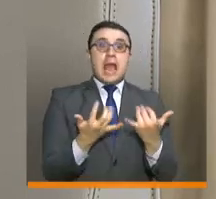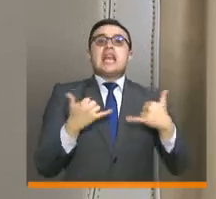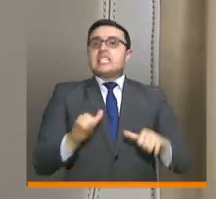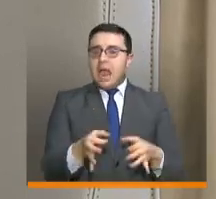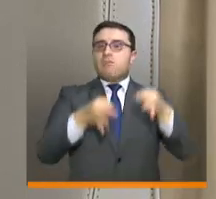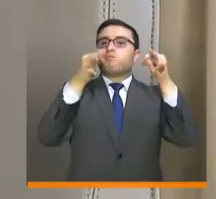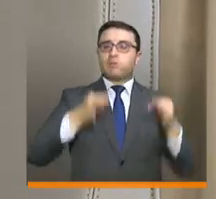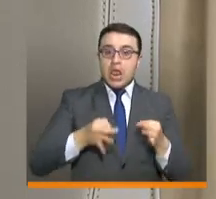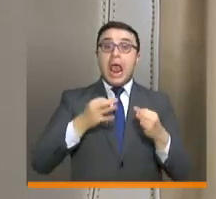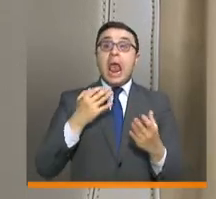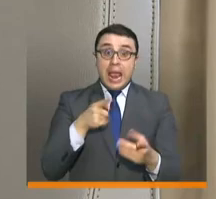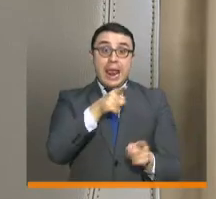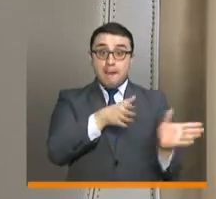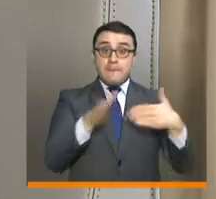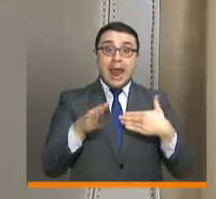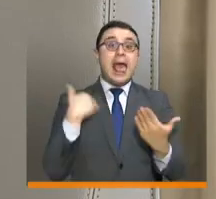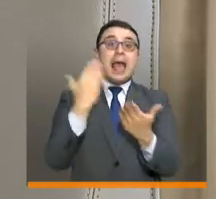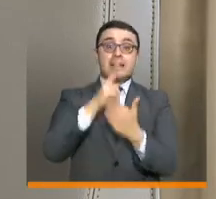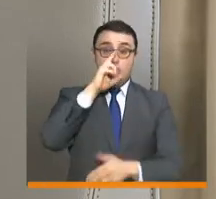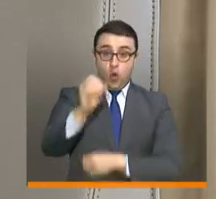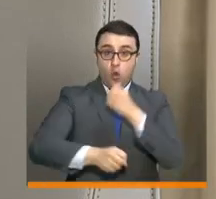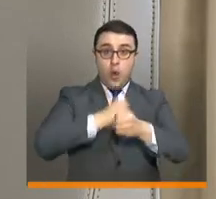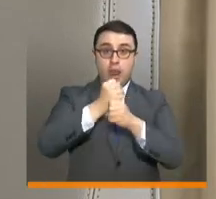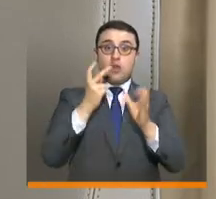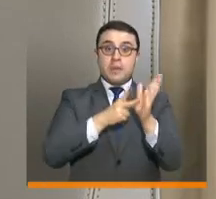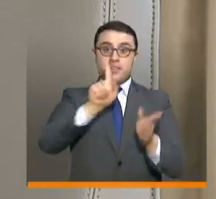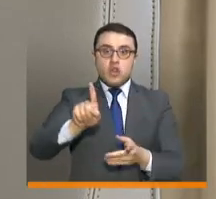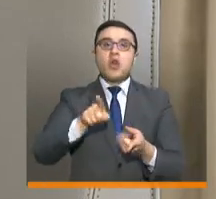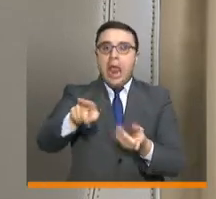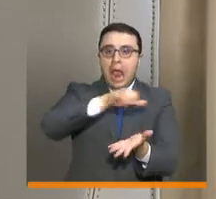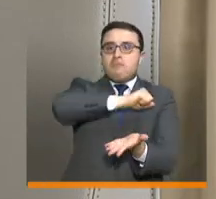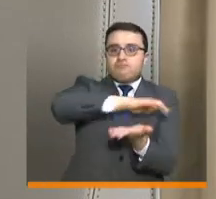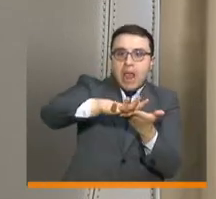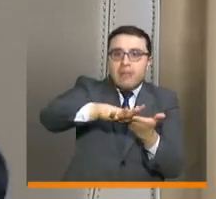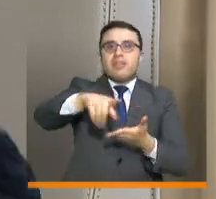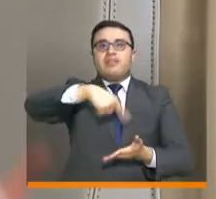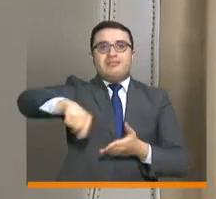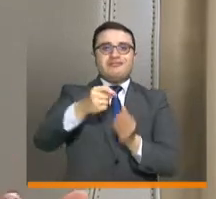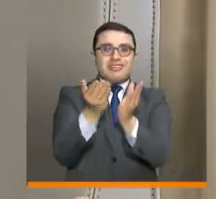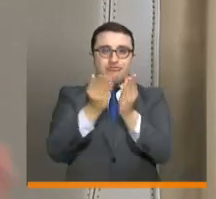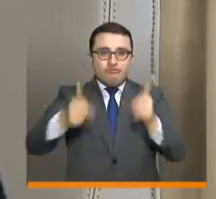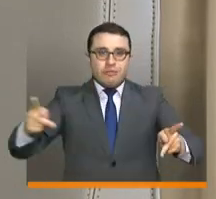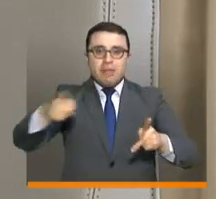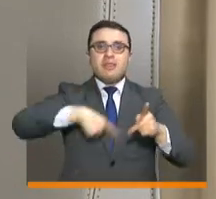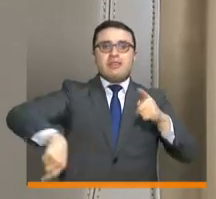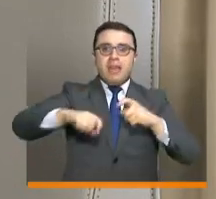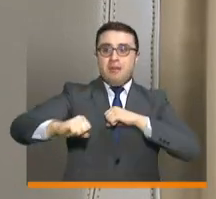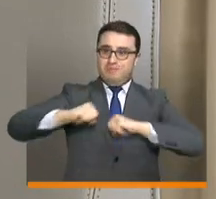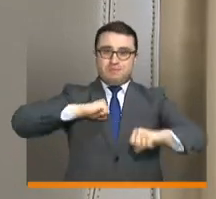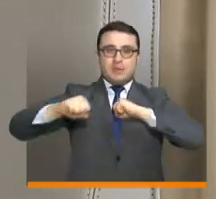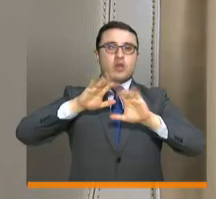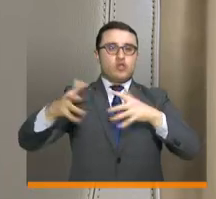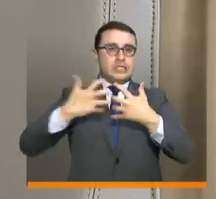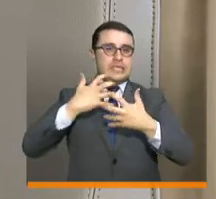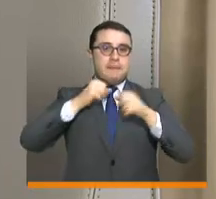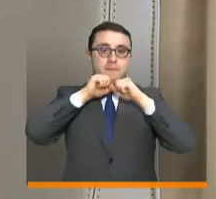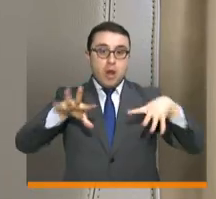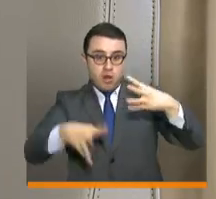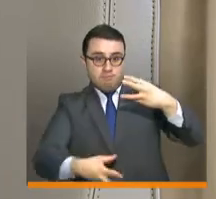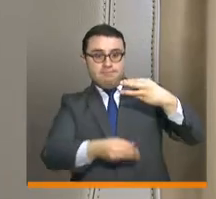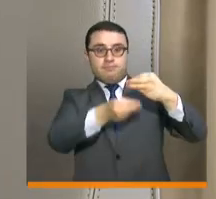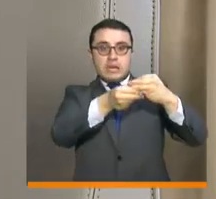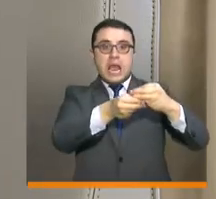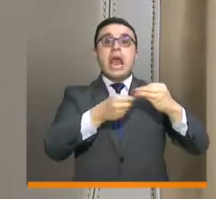Permite, presidente, diseñar todos los programas de becas, de apoyos, de alivios a estudiantes que complementan las acciones que hacemos en el sistema público,